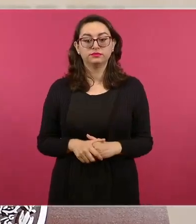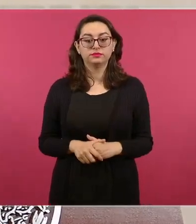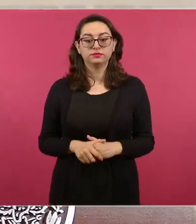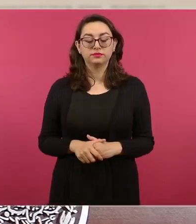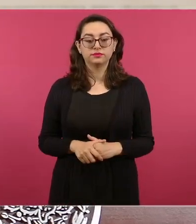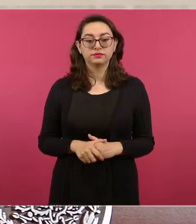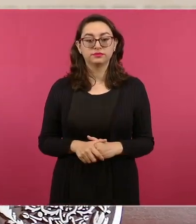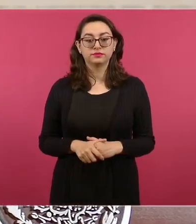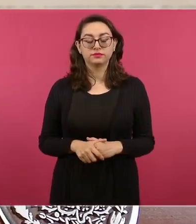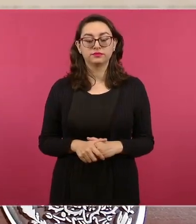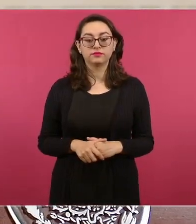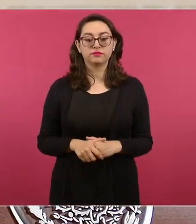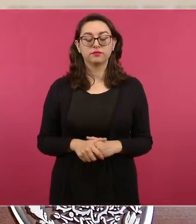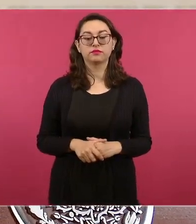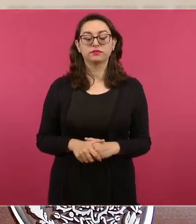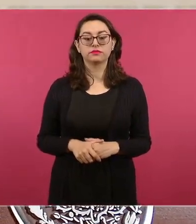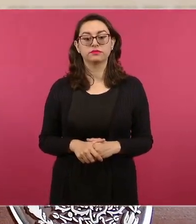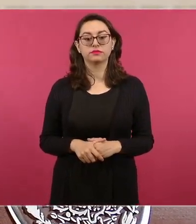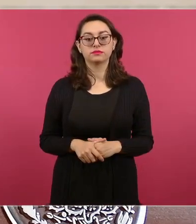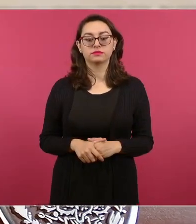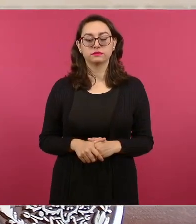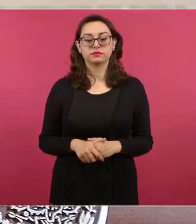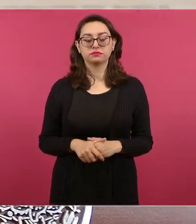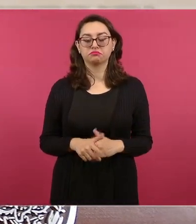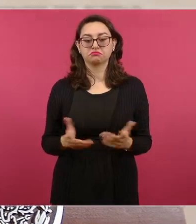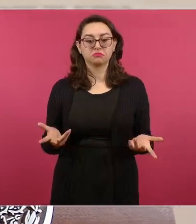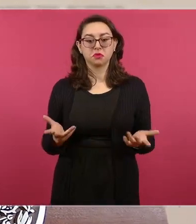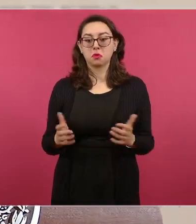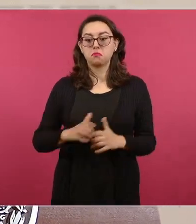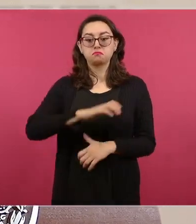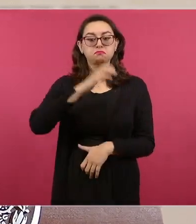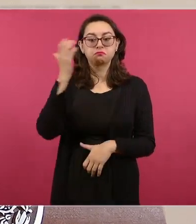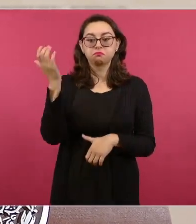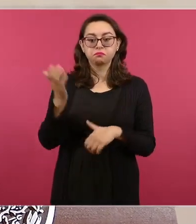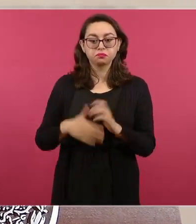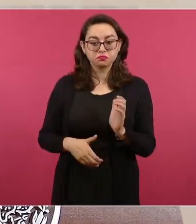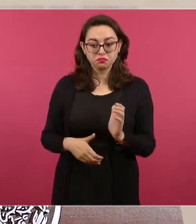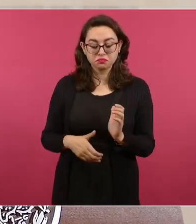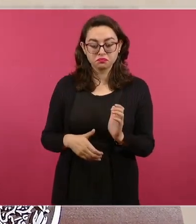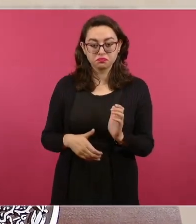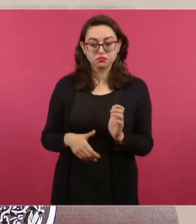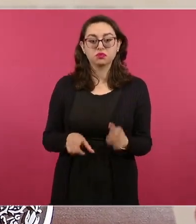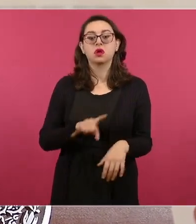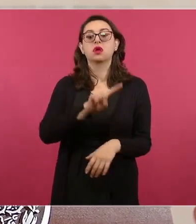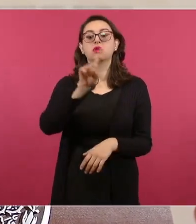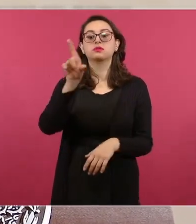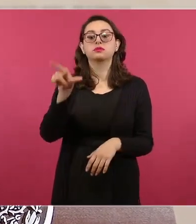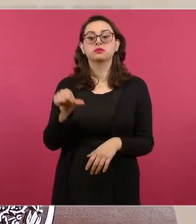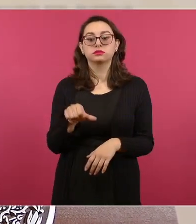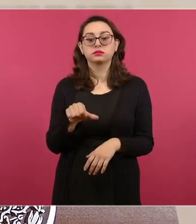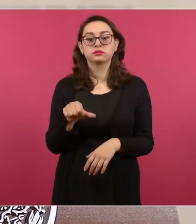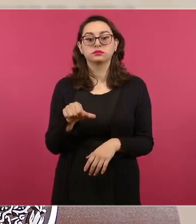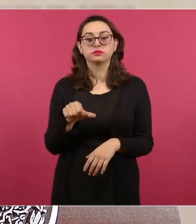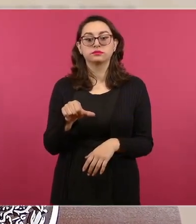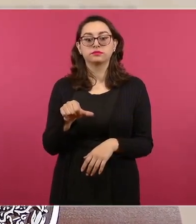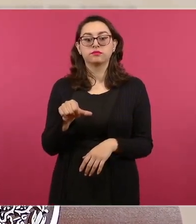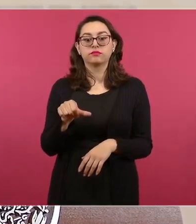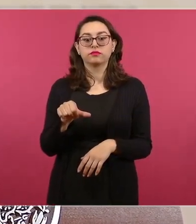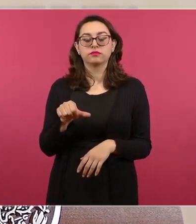Ya de ahí, bueno, se termina la ceremonia y vamos a